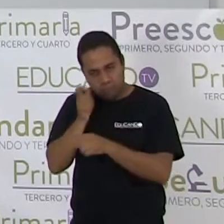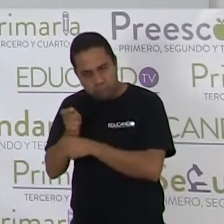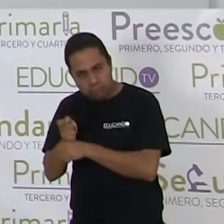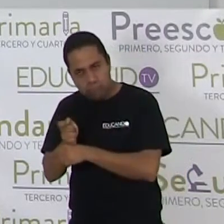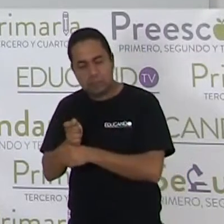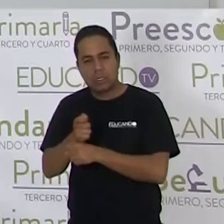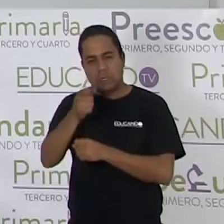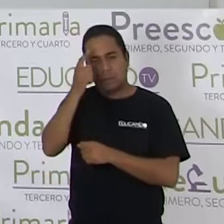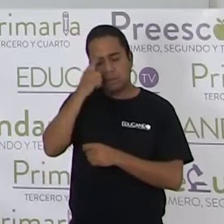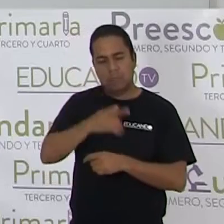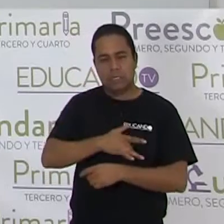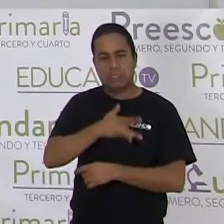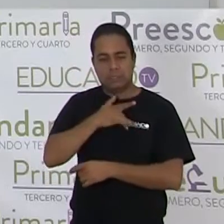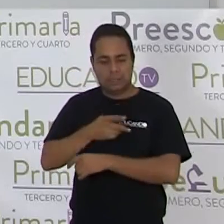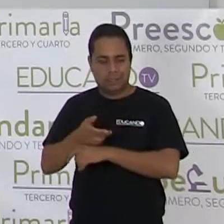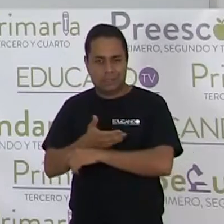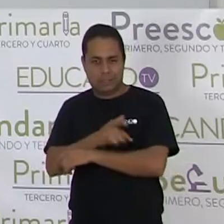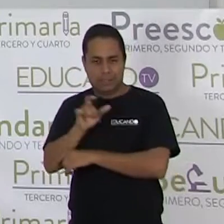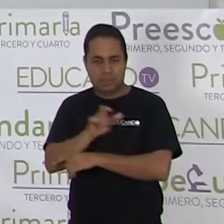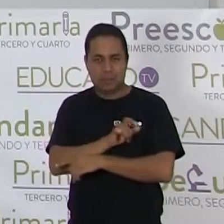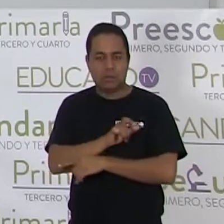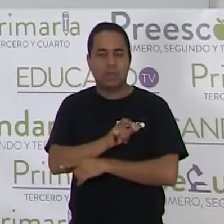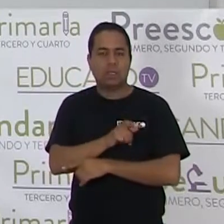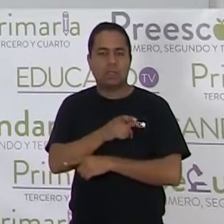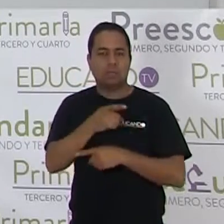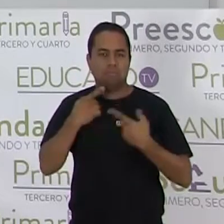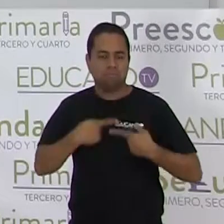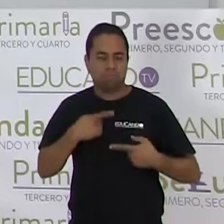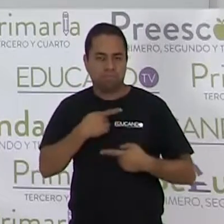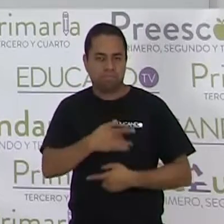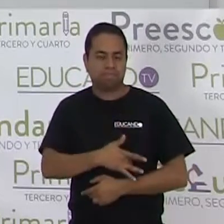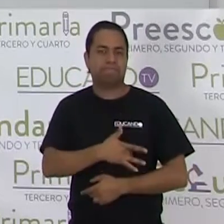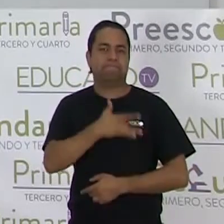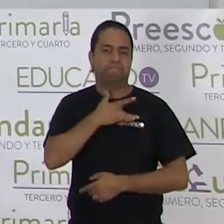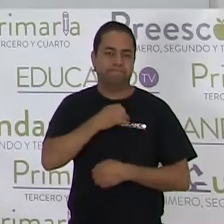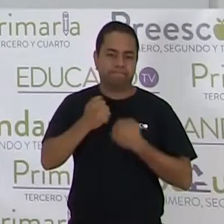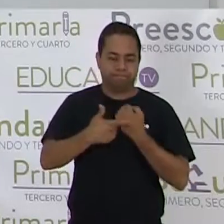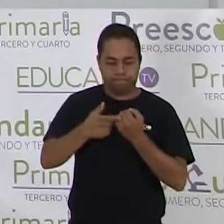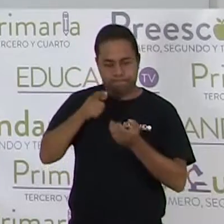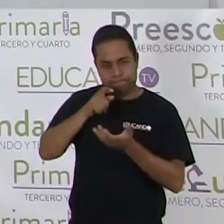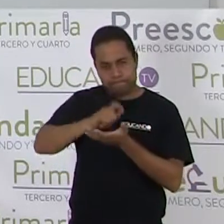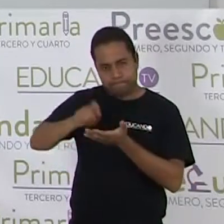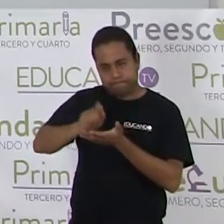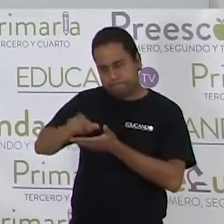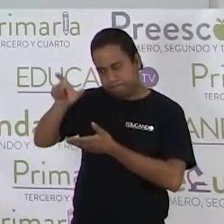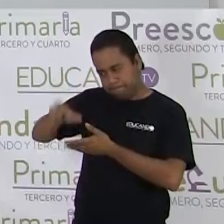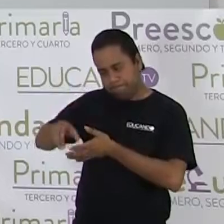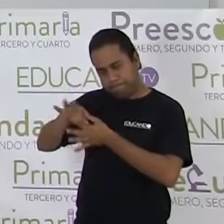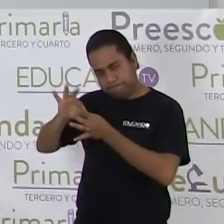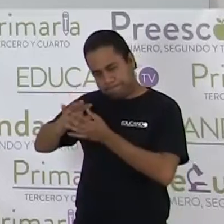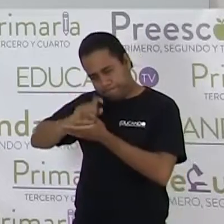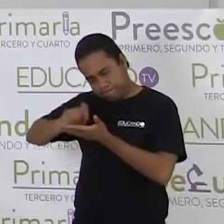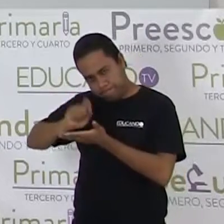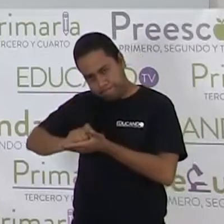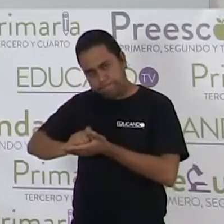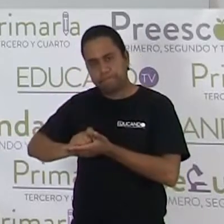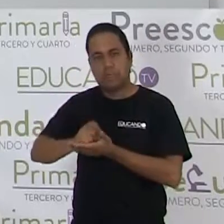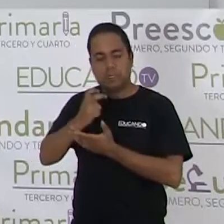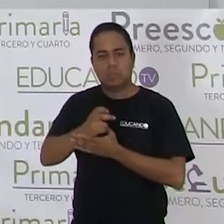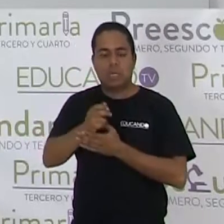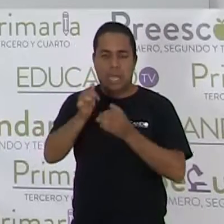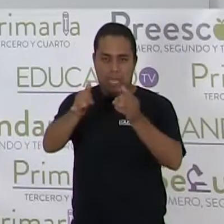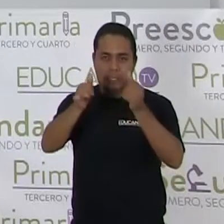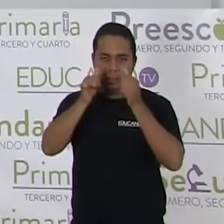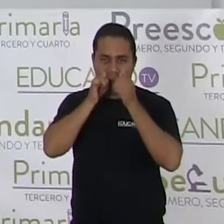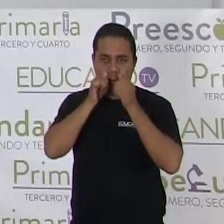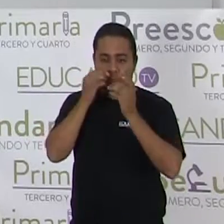los personajes al momento de describirlos y narrarlos. Mucha atención, en la sesión anterior